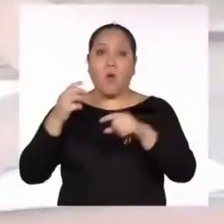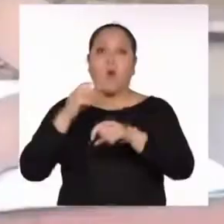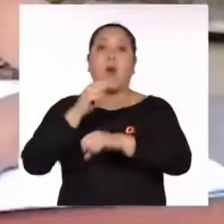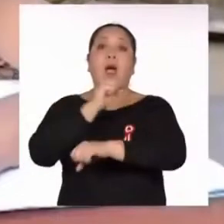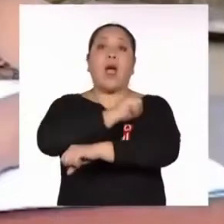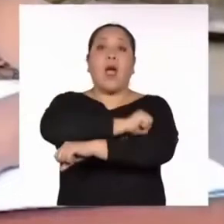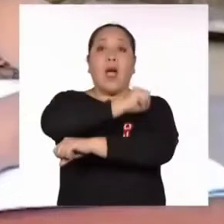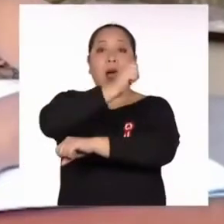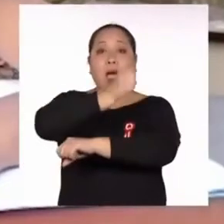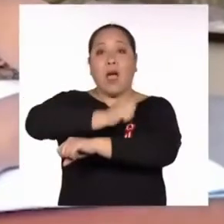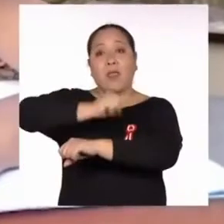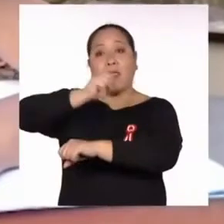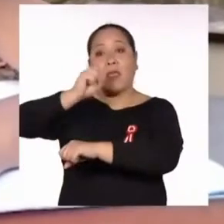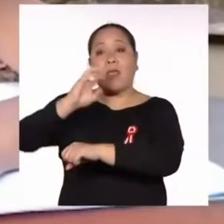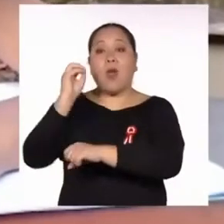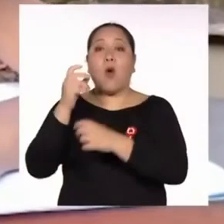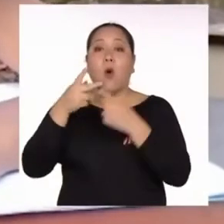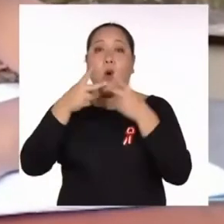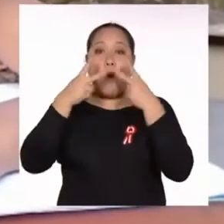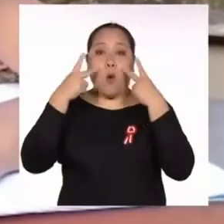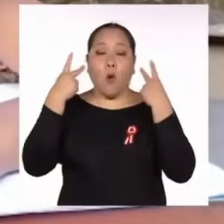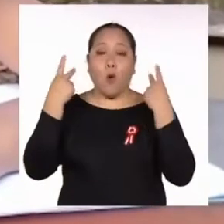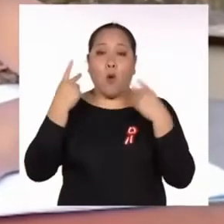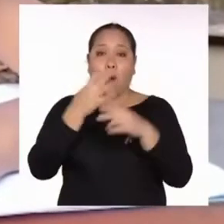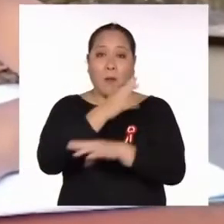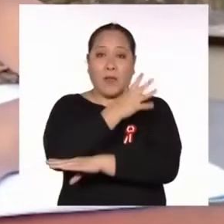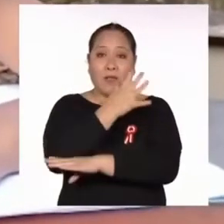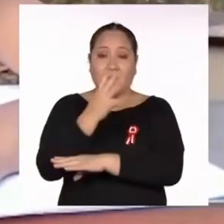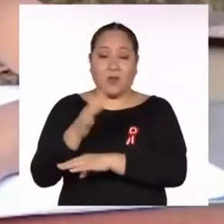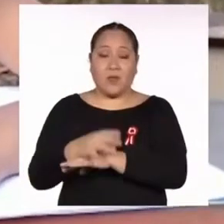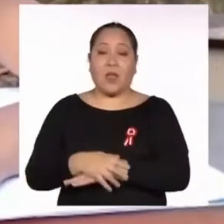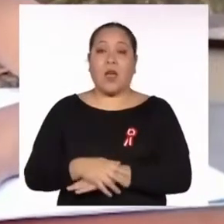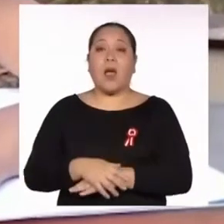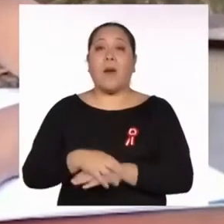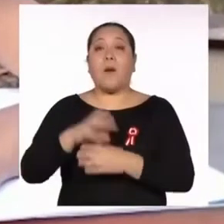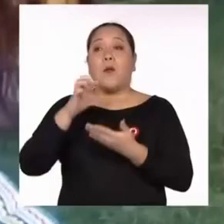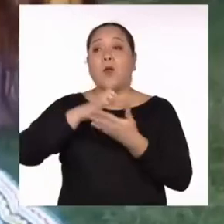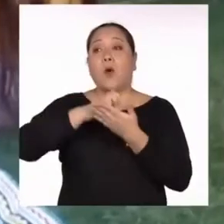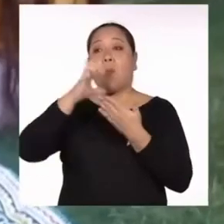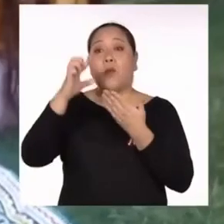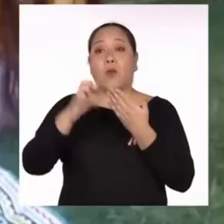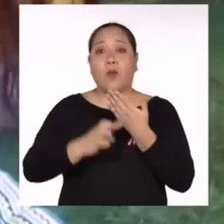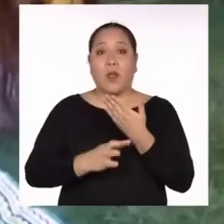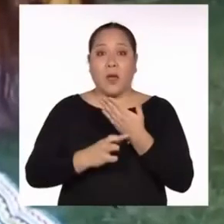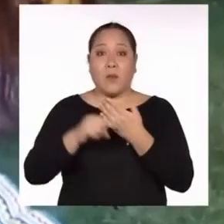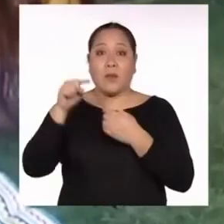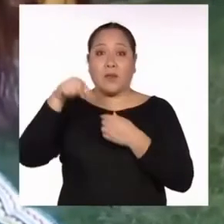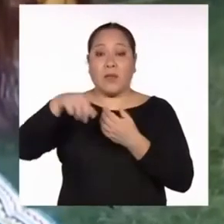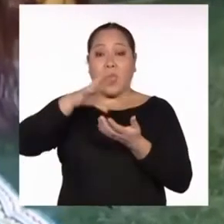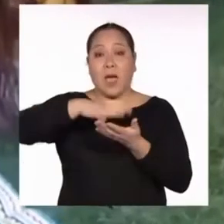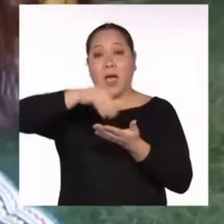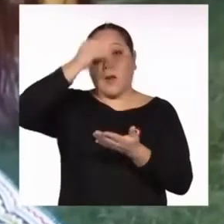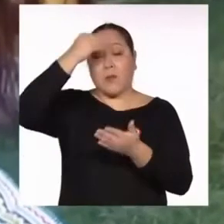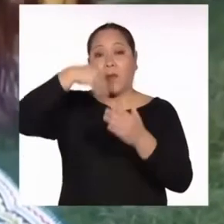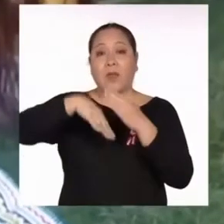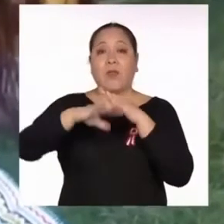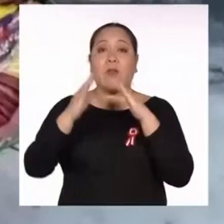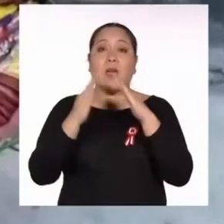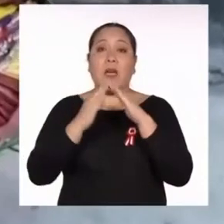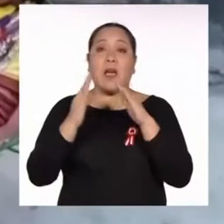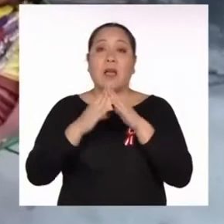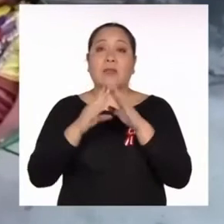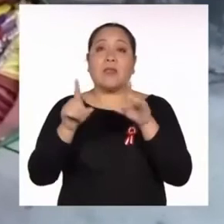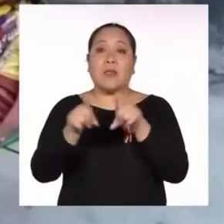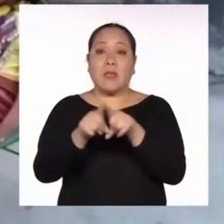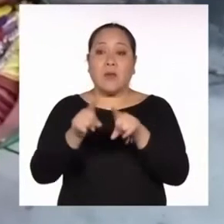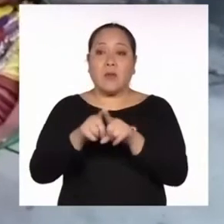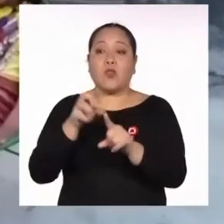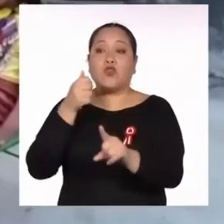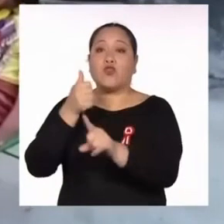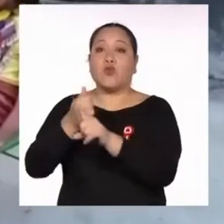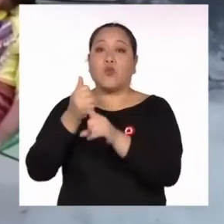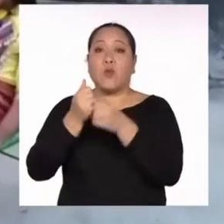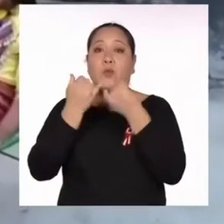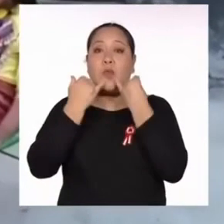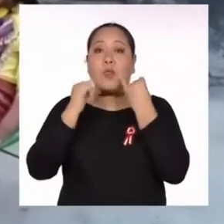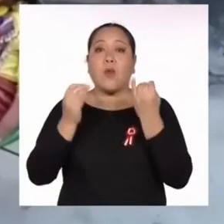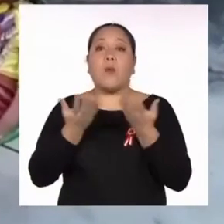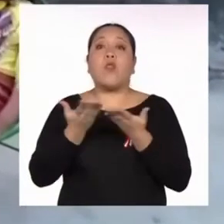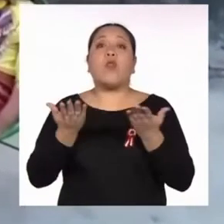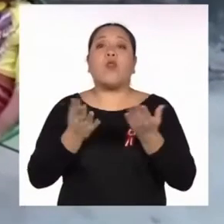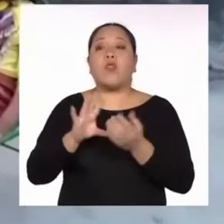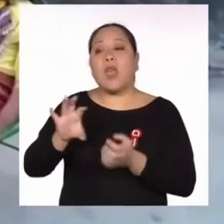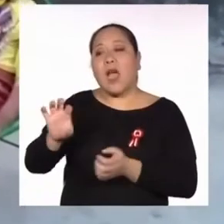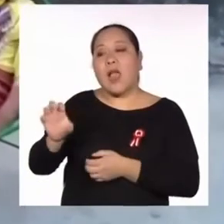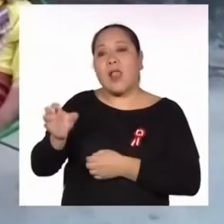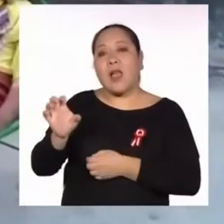los programas se aprende en casa también se desarrollan en lenguas originarias a través de la radio